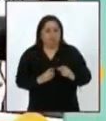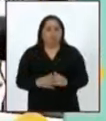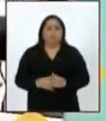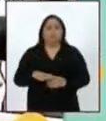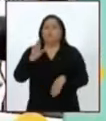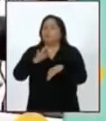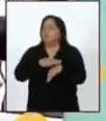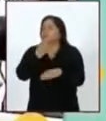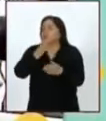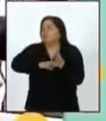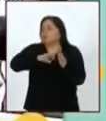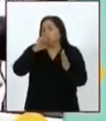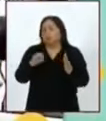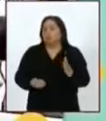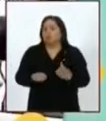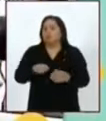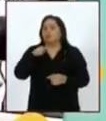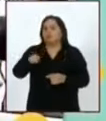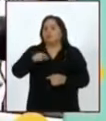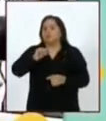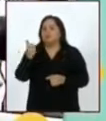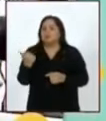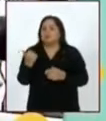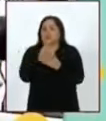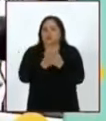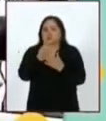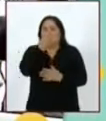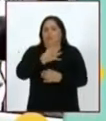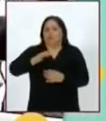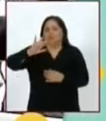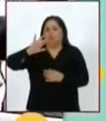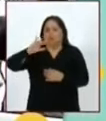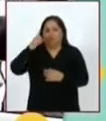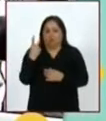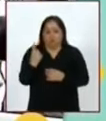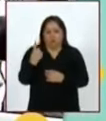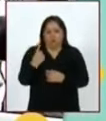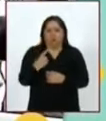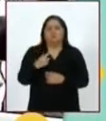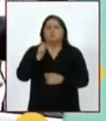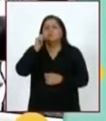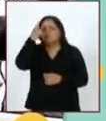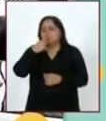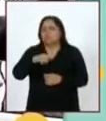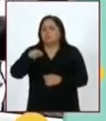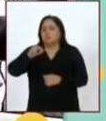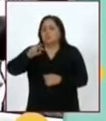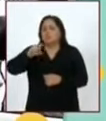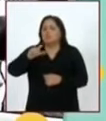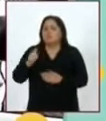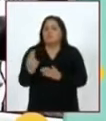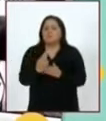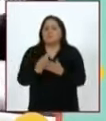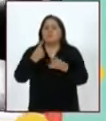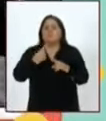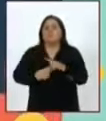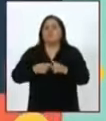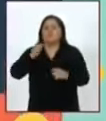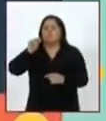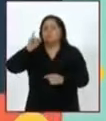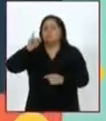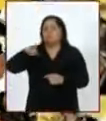Por ejemplo, Fahrenheit 451, adaptado a la novela gráfica por Tim